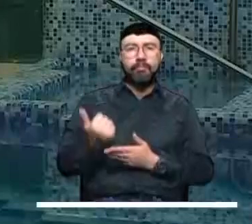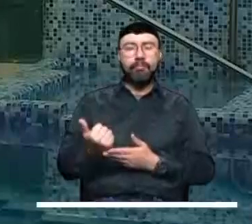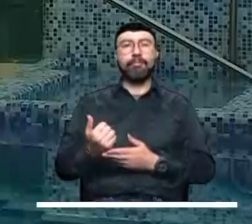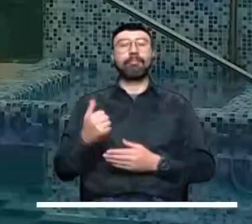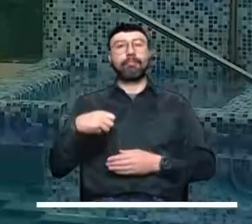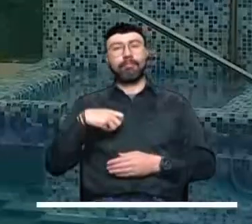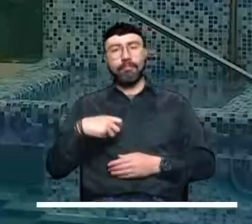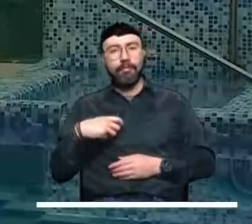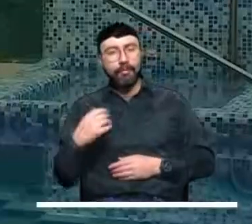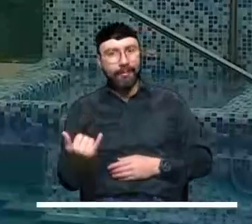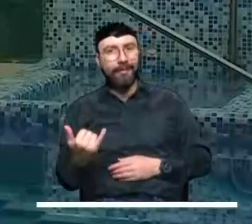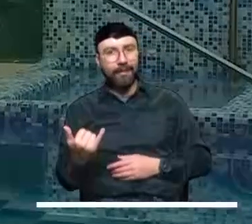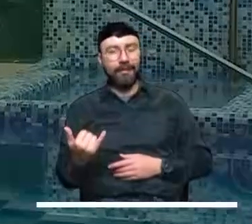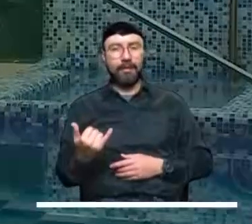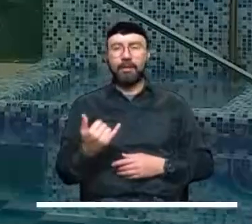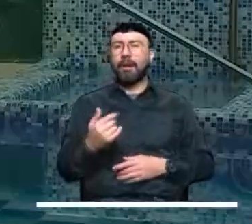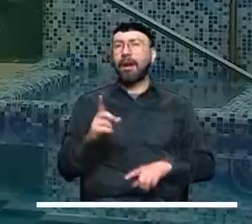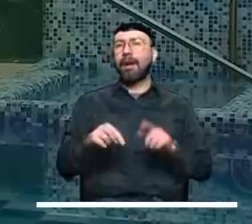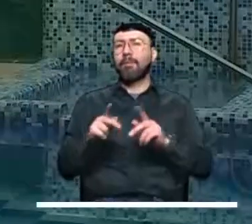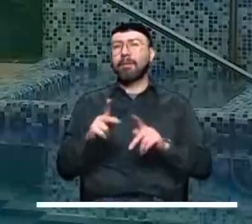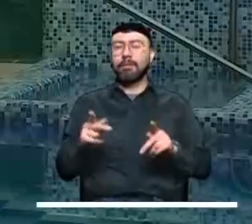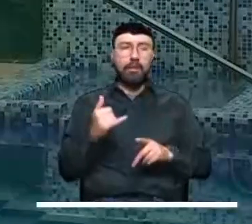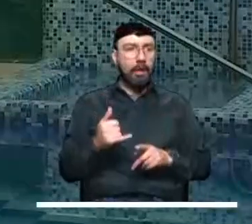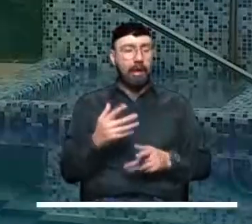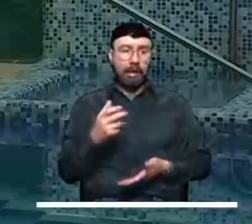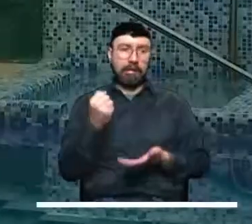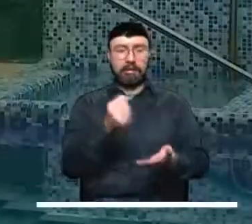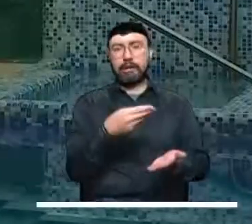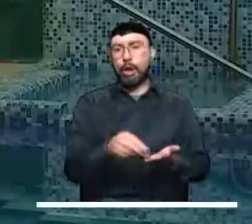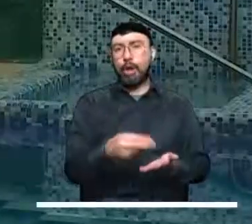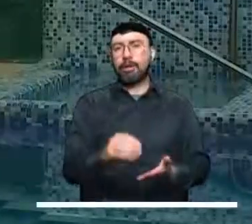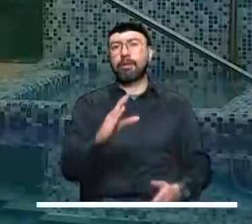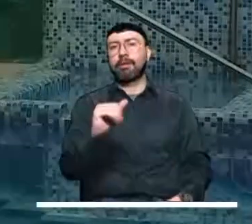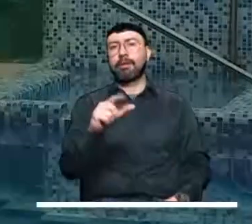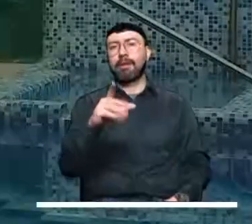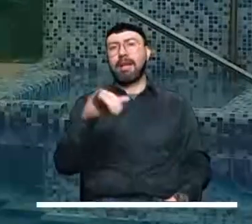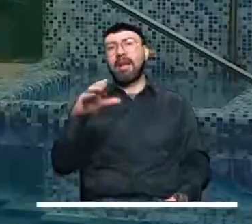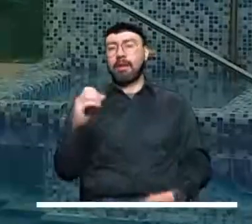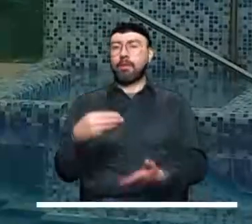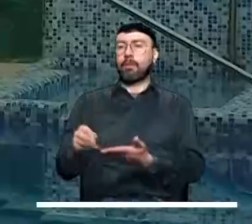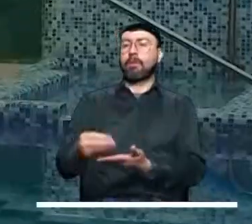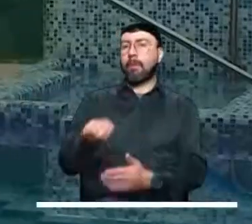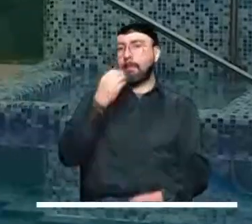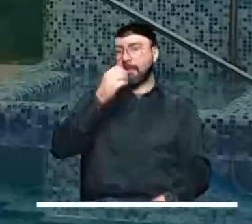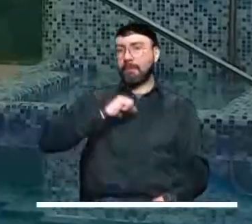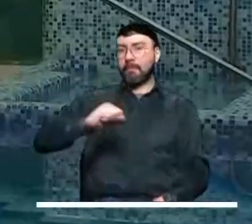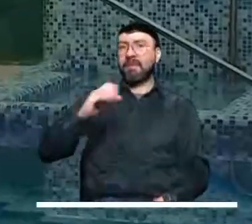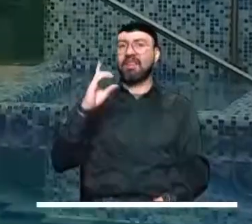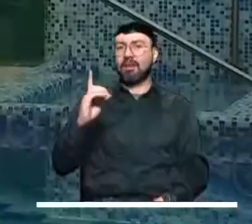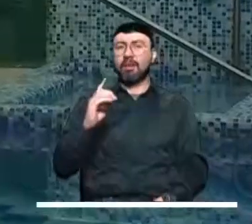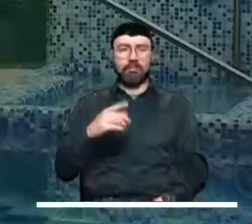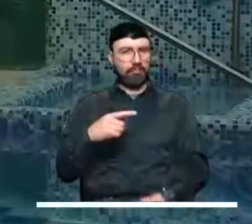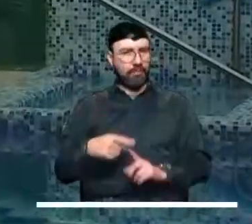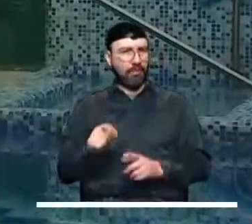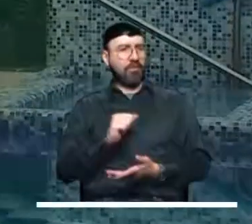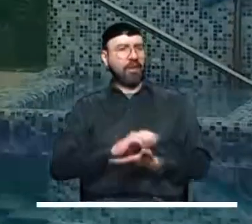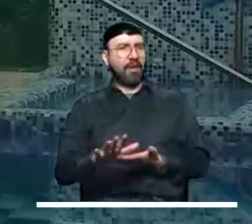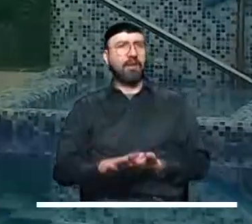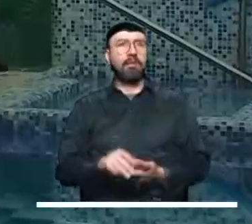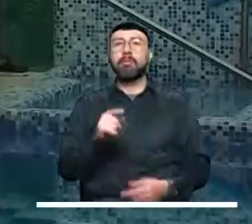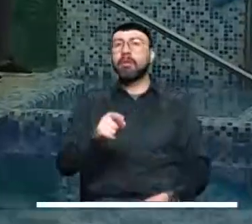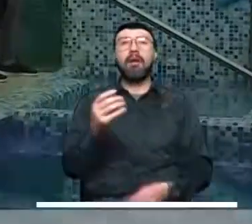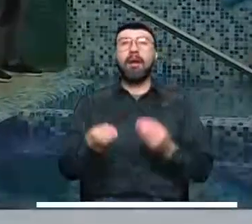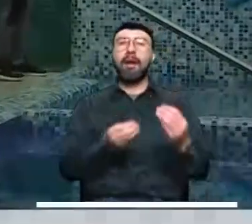hueso. Muchas personas gastan dinero comprando calcio y hasta vitamina D cuando es gratis. Miren, ellos qué están haciendo,